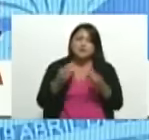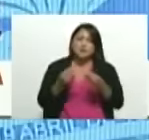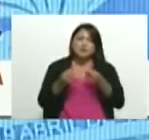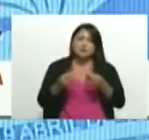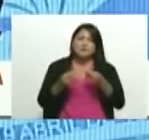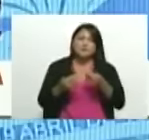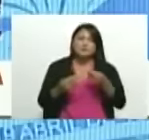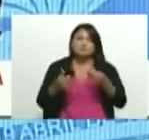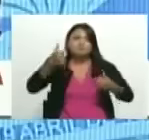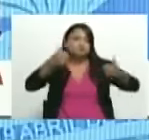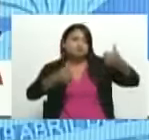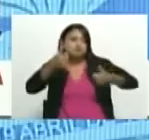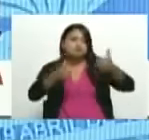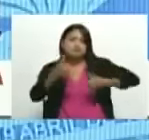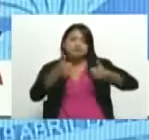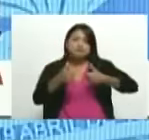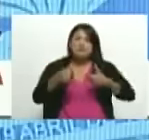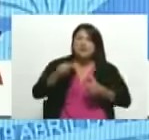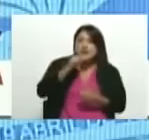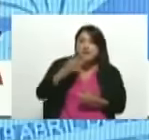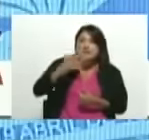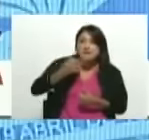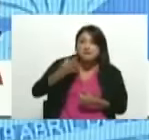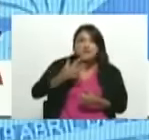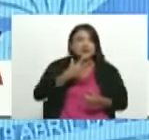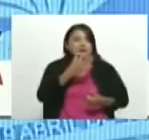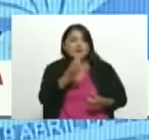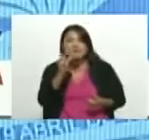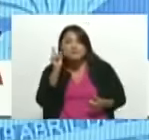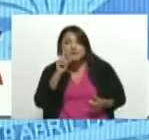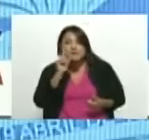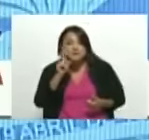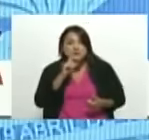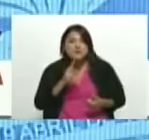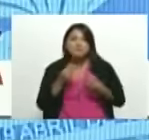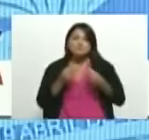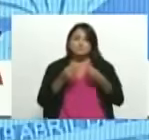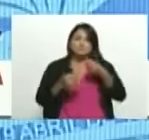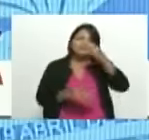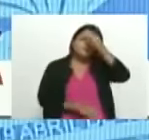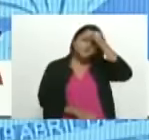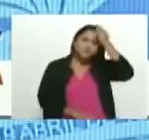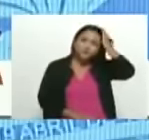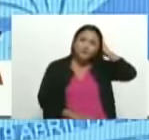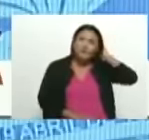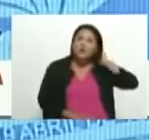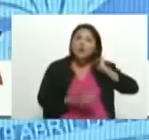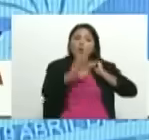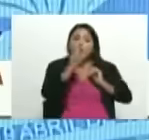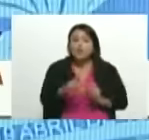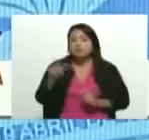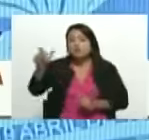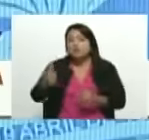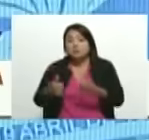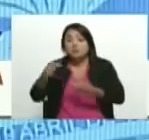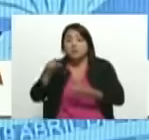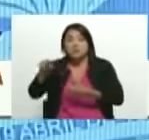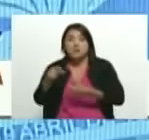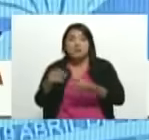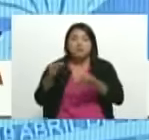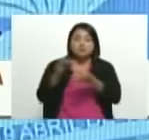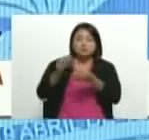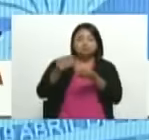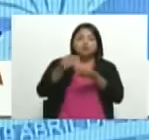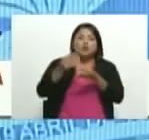Es la palabra de esta señora contra la palabra de este señor, ¿verdad? Entonces, él tiene derecho a decir, vamos a contar las actas y que se auditen